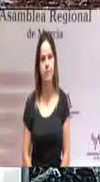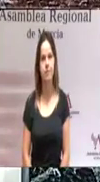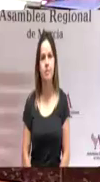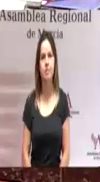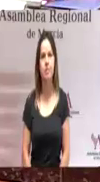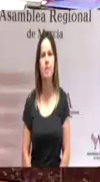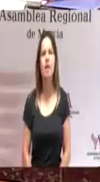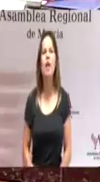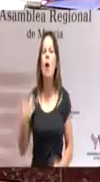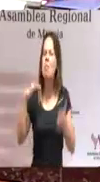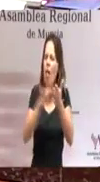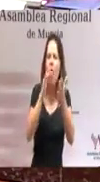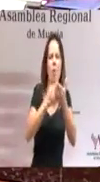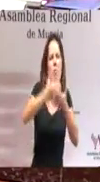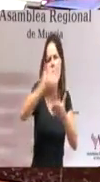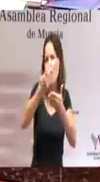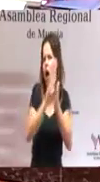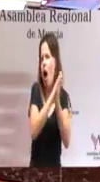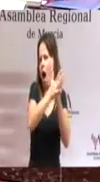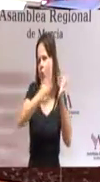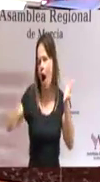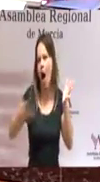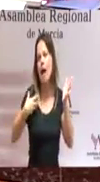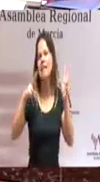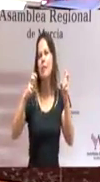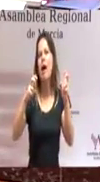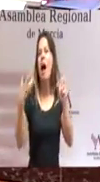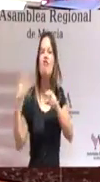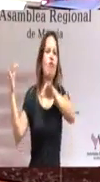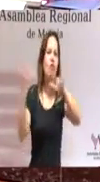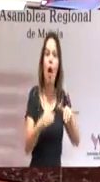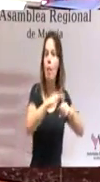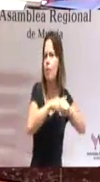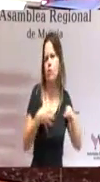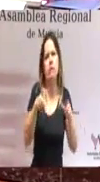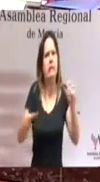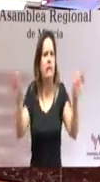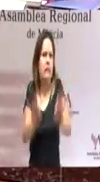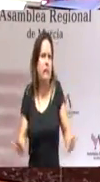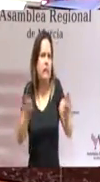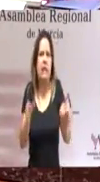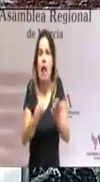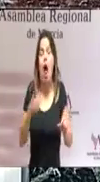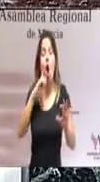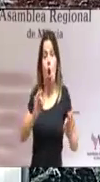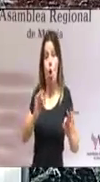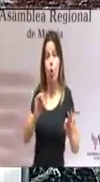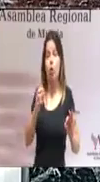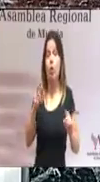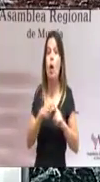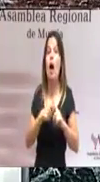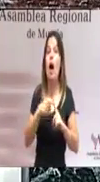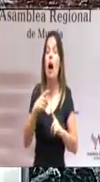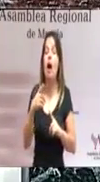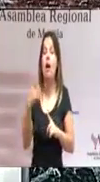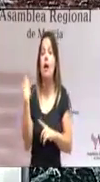Grandes páginas de periódico hablando de que no venga nadie al Mar Menor. Lógicamente clausuró Narbona,